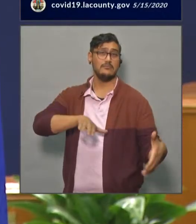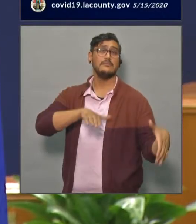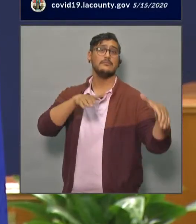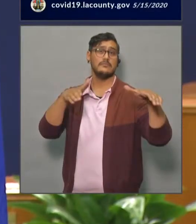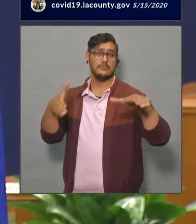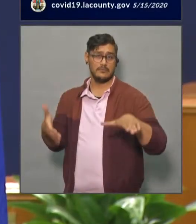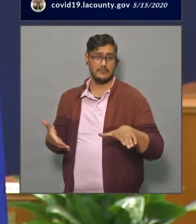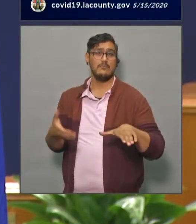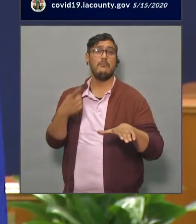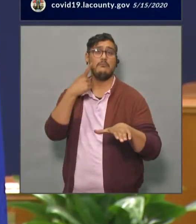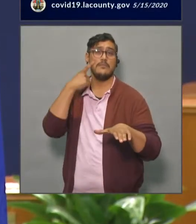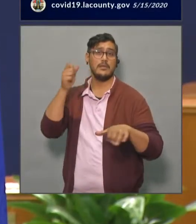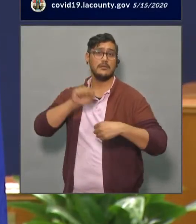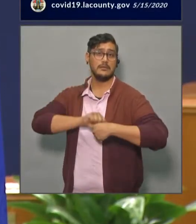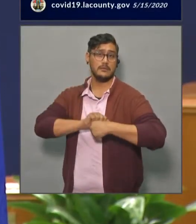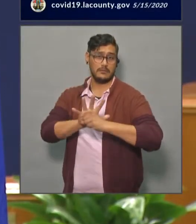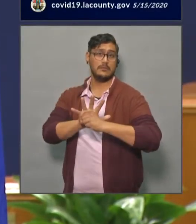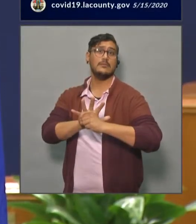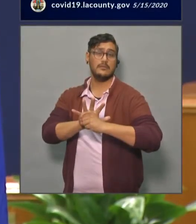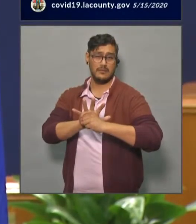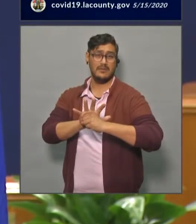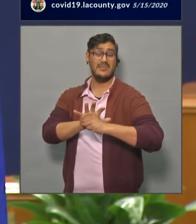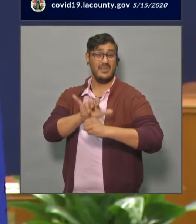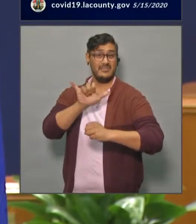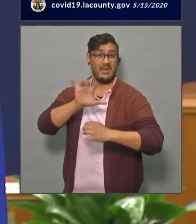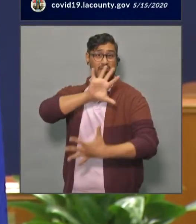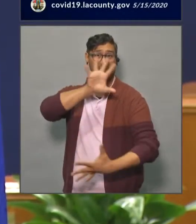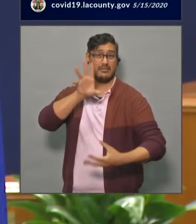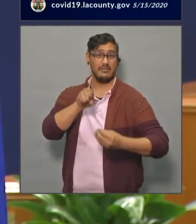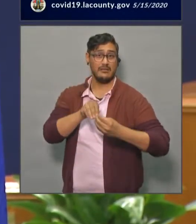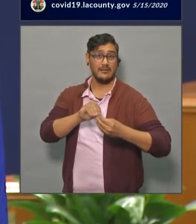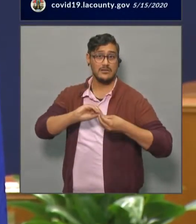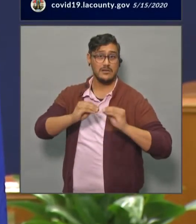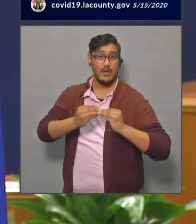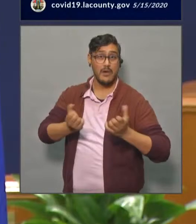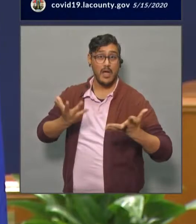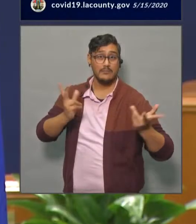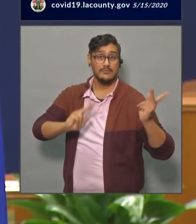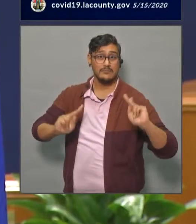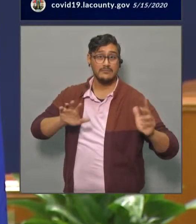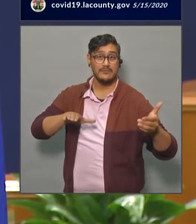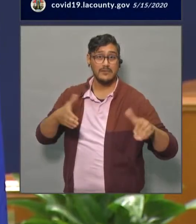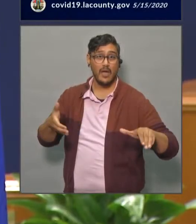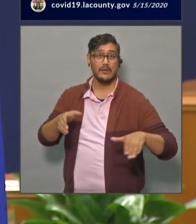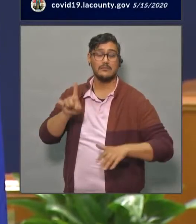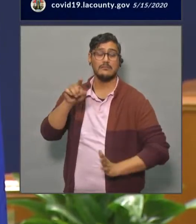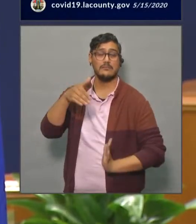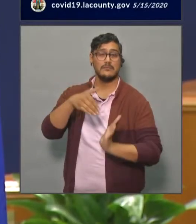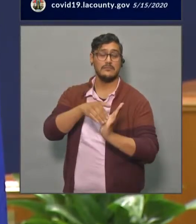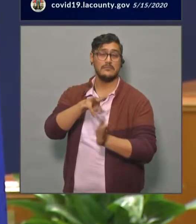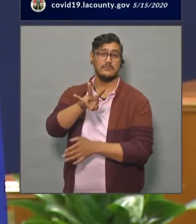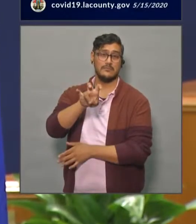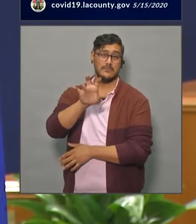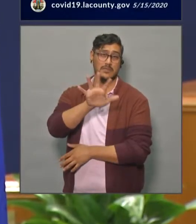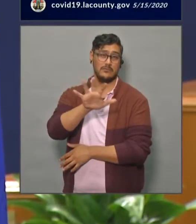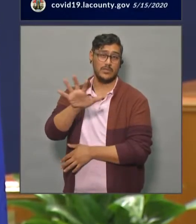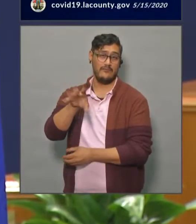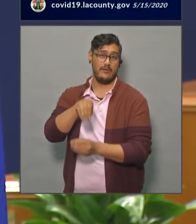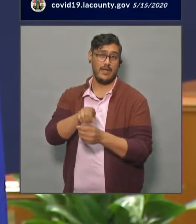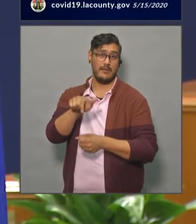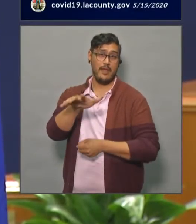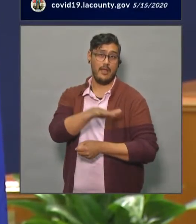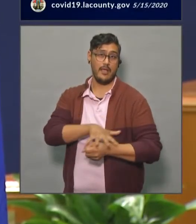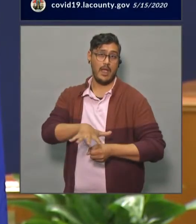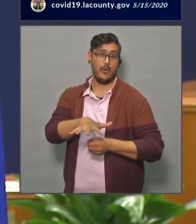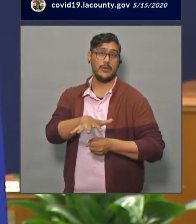de COVID-19. Esto eleva el número total de fallecimientos a 1,755 en el condado de